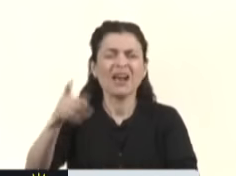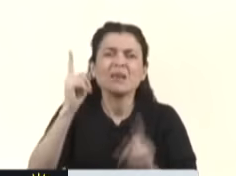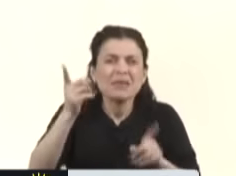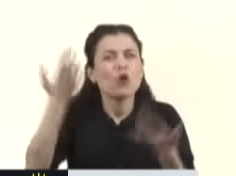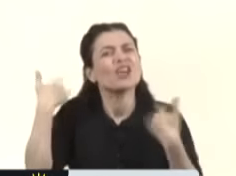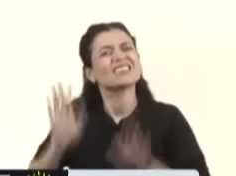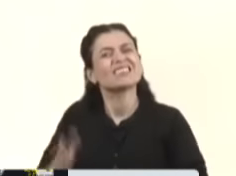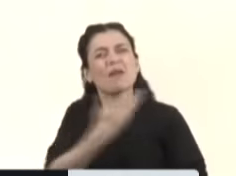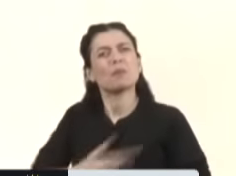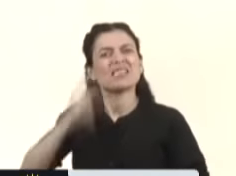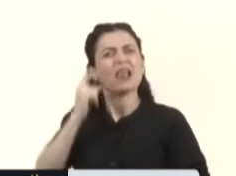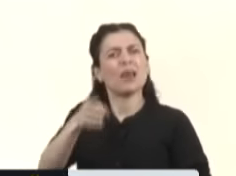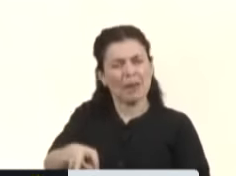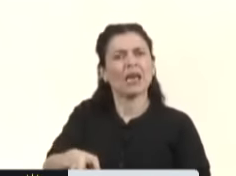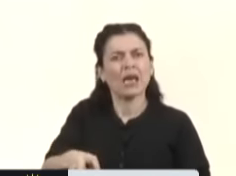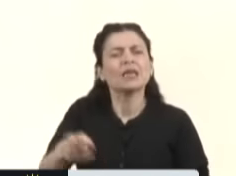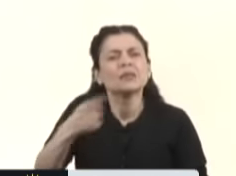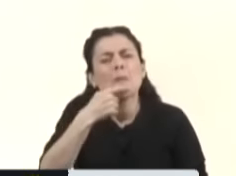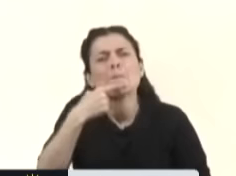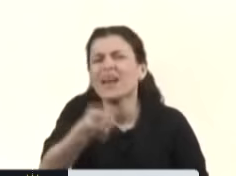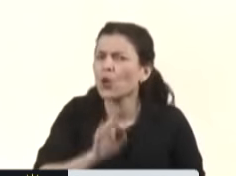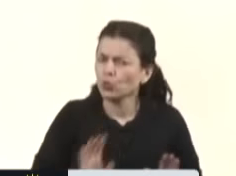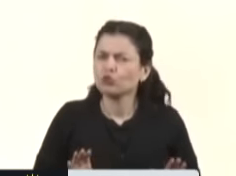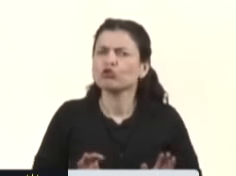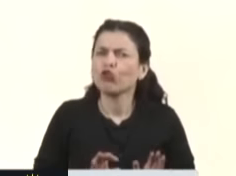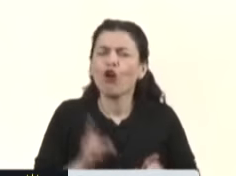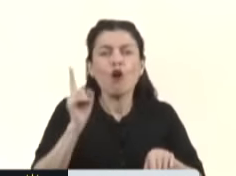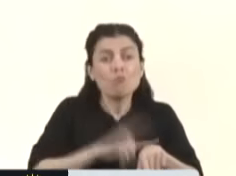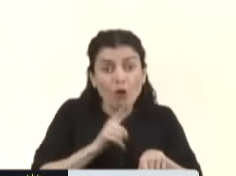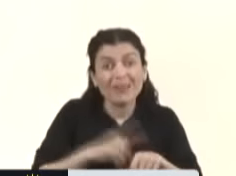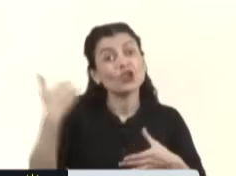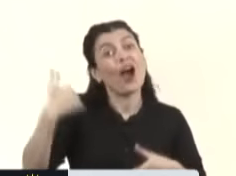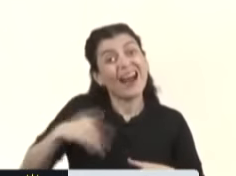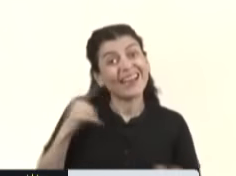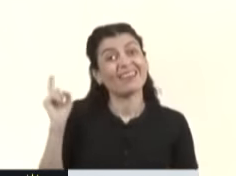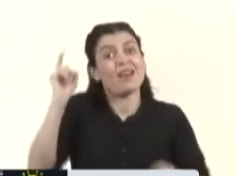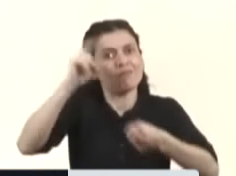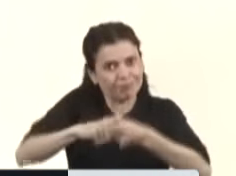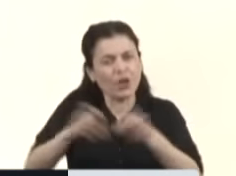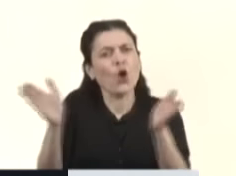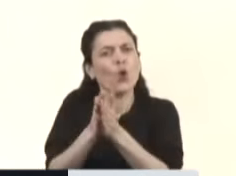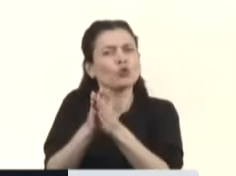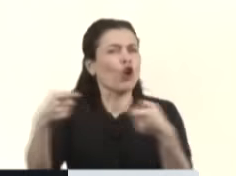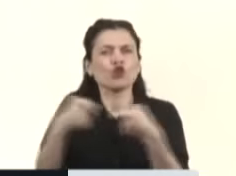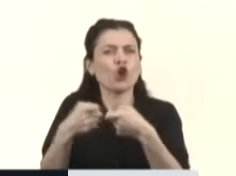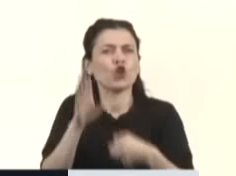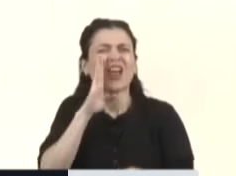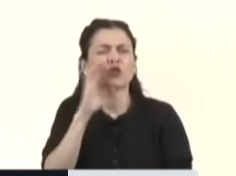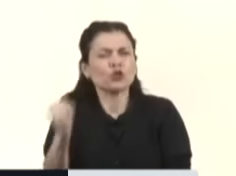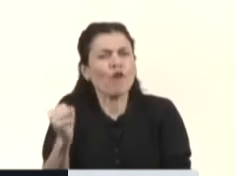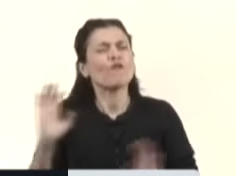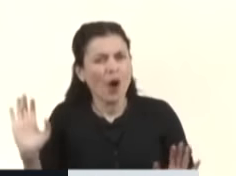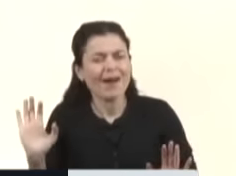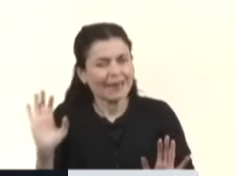aquel contexto se dio el alineamiento general de la Argentina con los Estados Unidos si